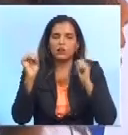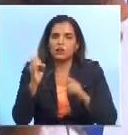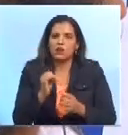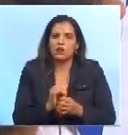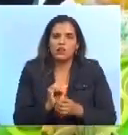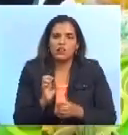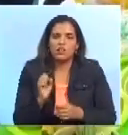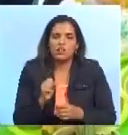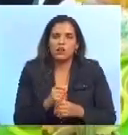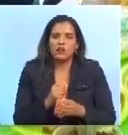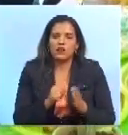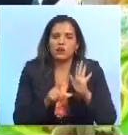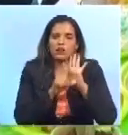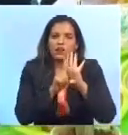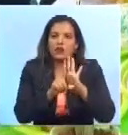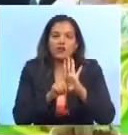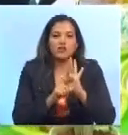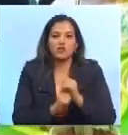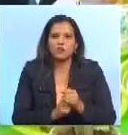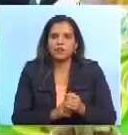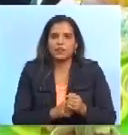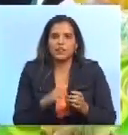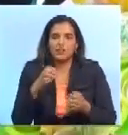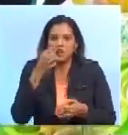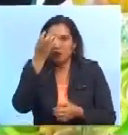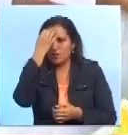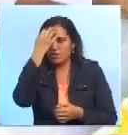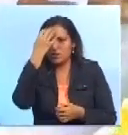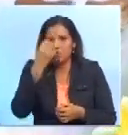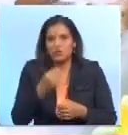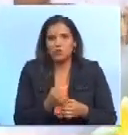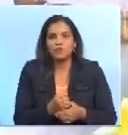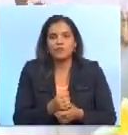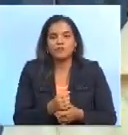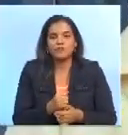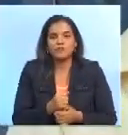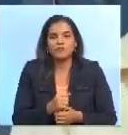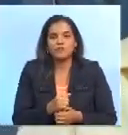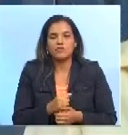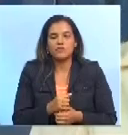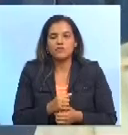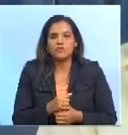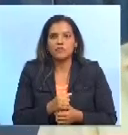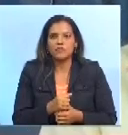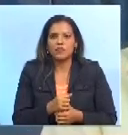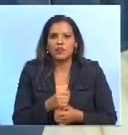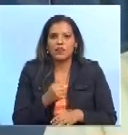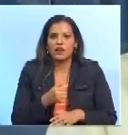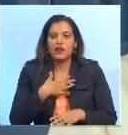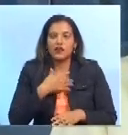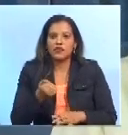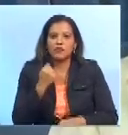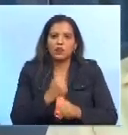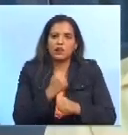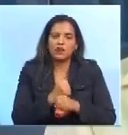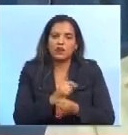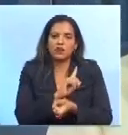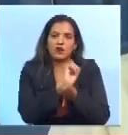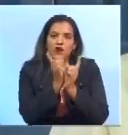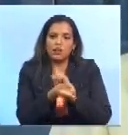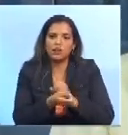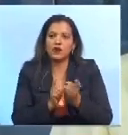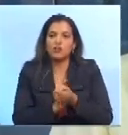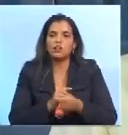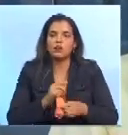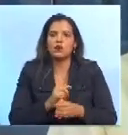disposición ministerial, informó Elsa Lara, directora distrital de Educación. Bien, estamos en un proceso de transición